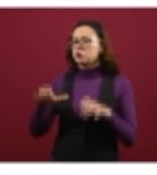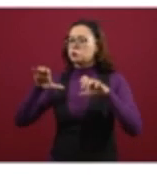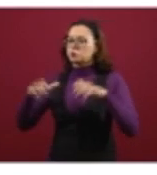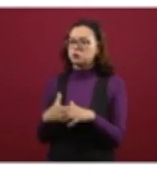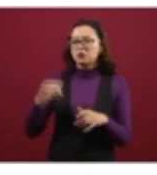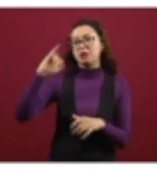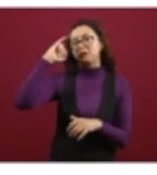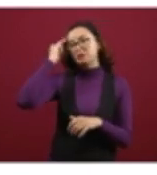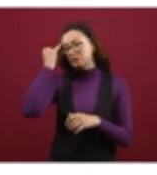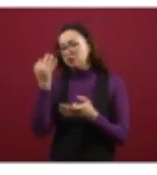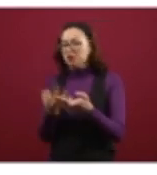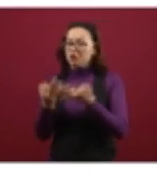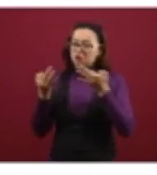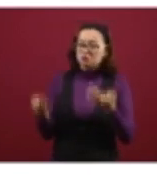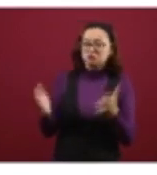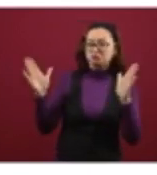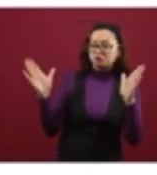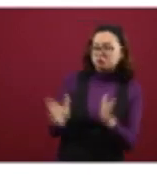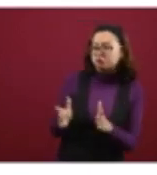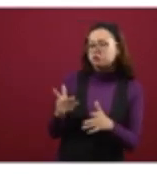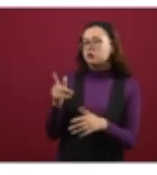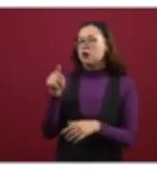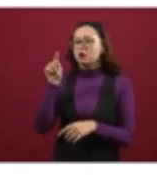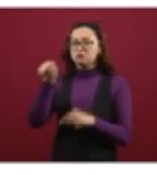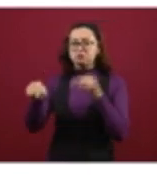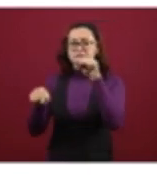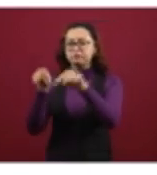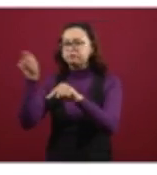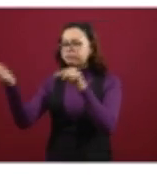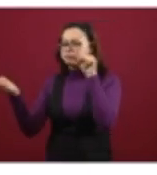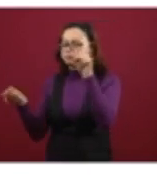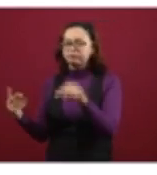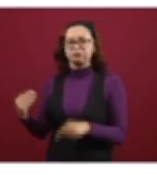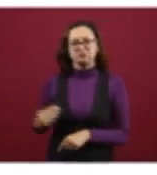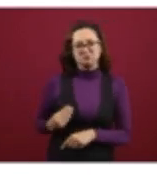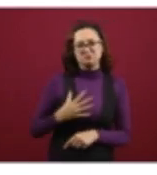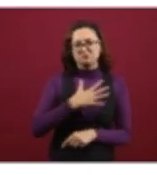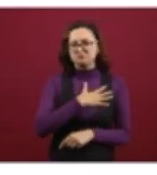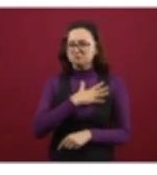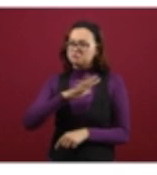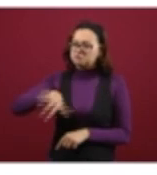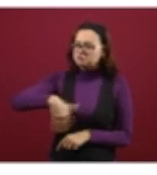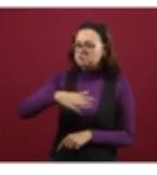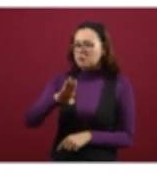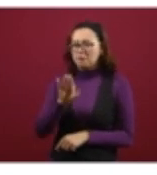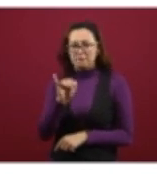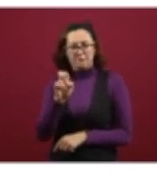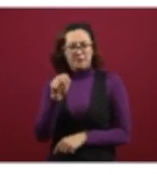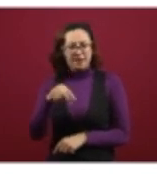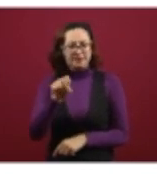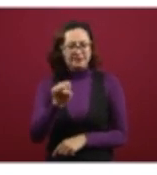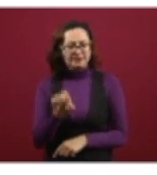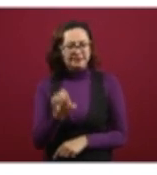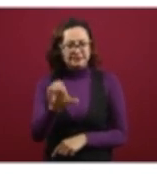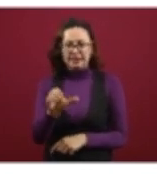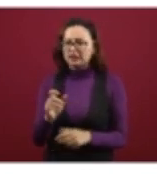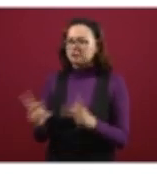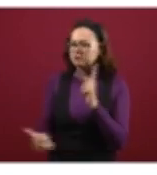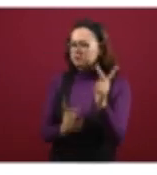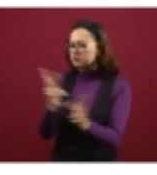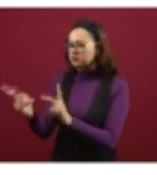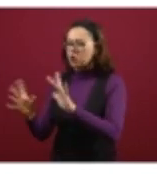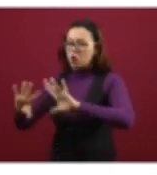indígenas, zonas de atención y el censo de bienestar, logramos identificar un universo adicional